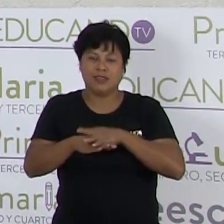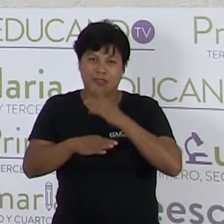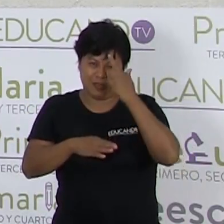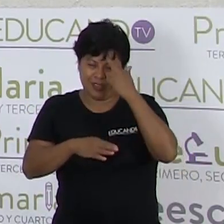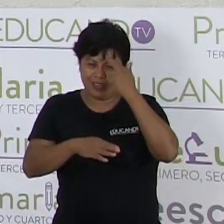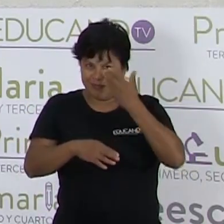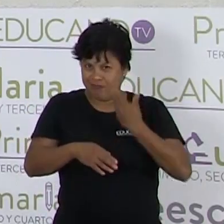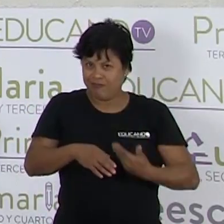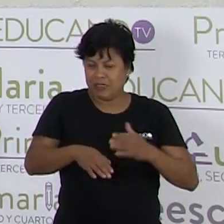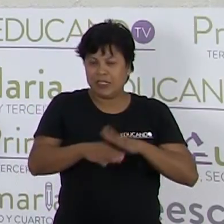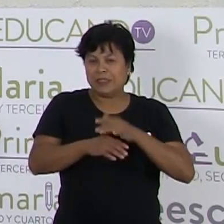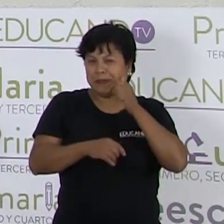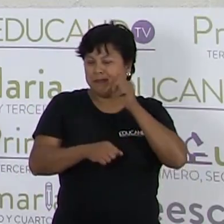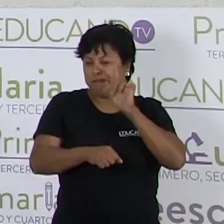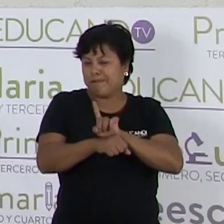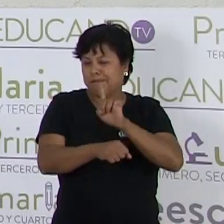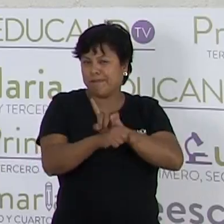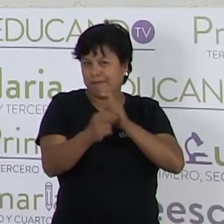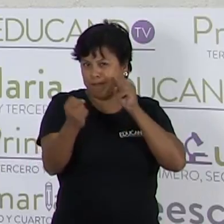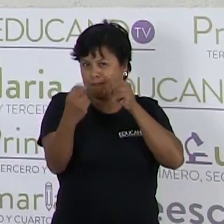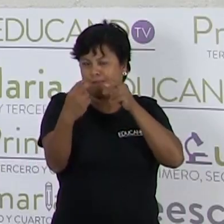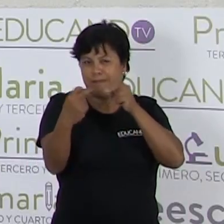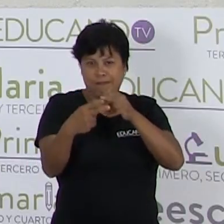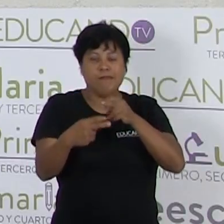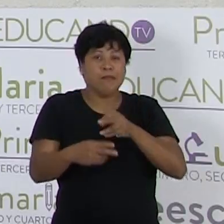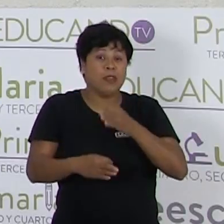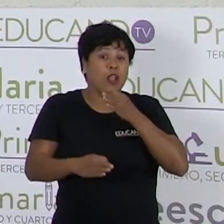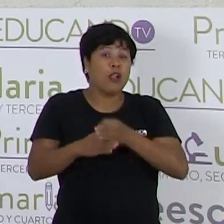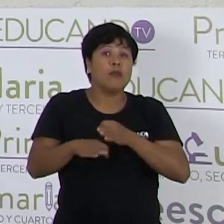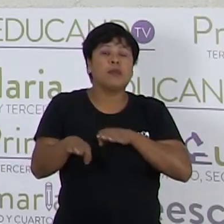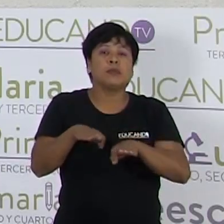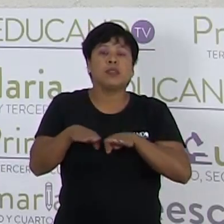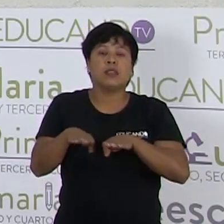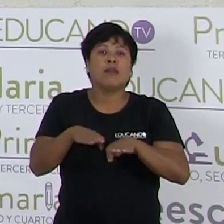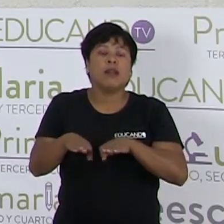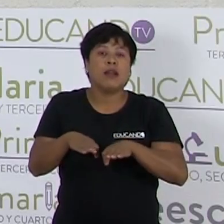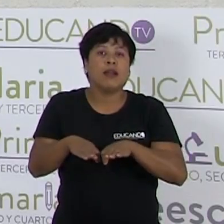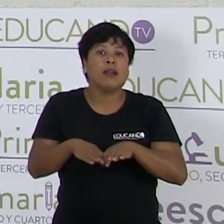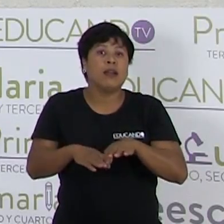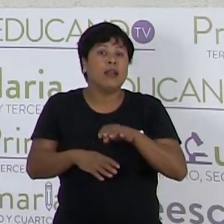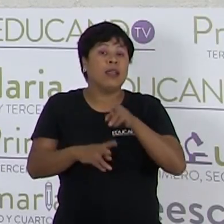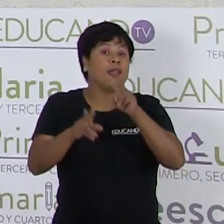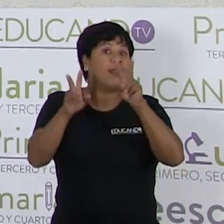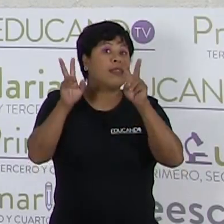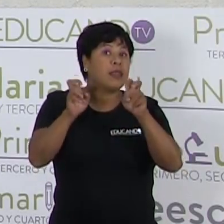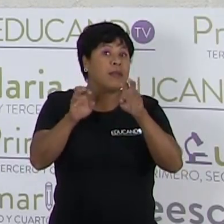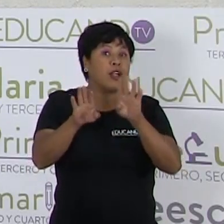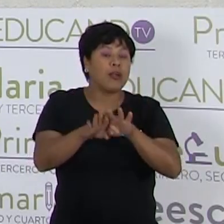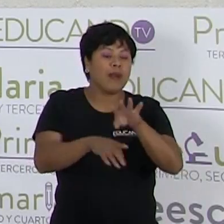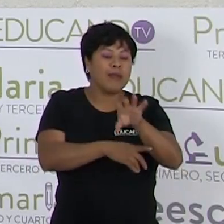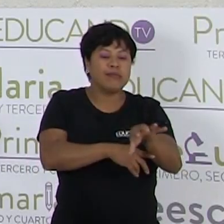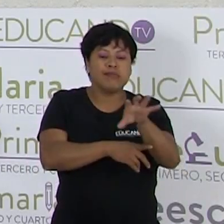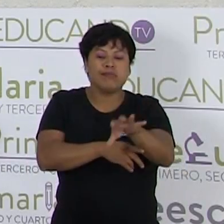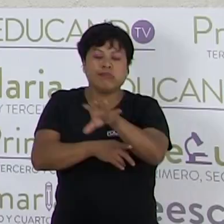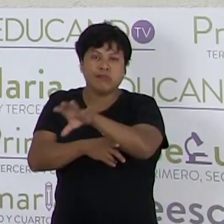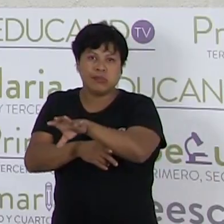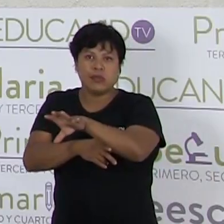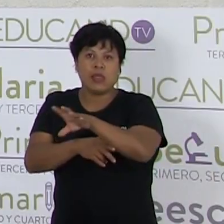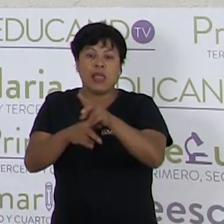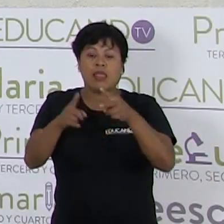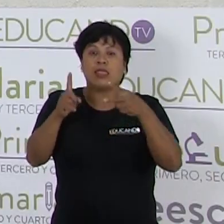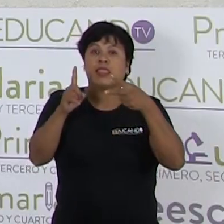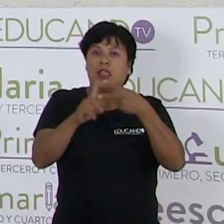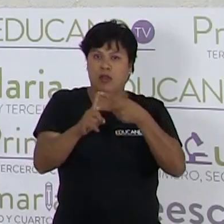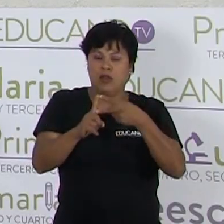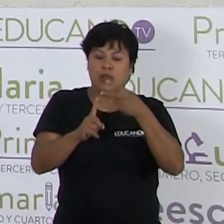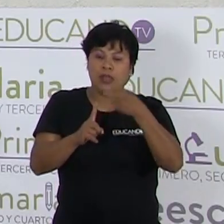diariamente. Bien, hoy vamos a trabajar con el tema de clasificación de triángulos, que es la